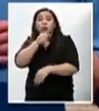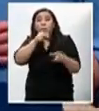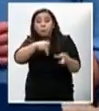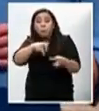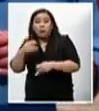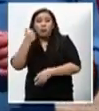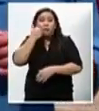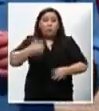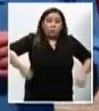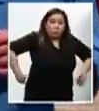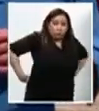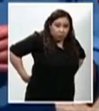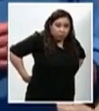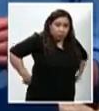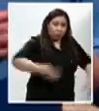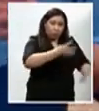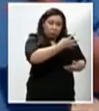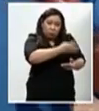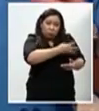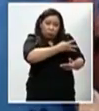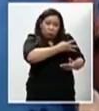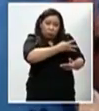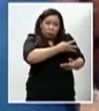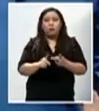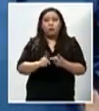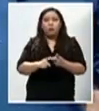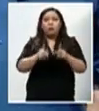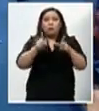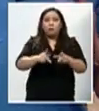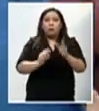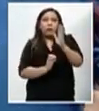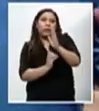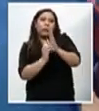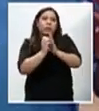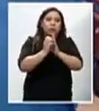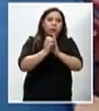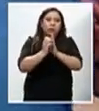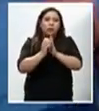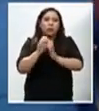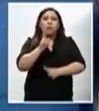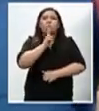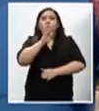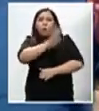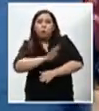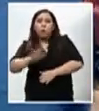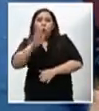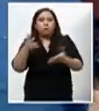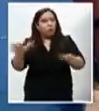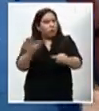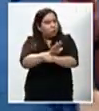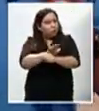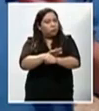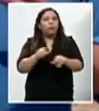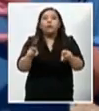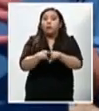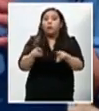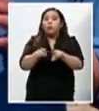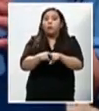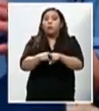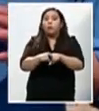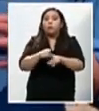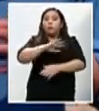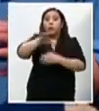padecen de tratamiento de diálisis, también a los pacientes de cáncer en todo el país. Ya vacunamos a todos